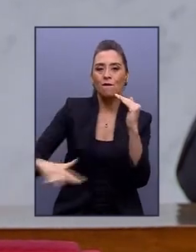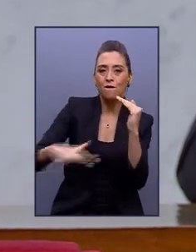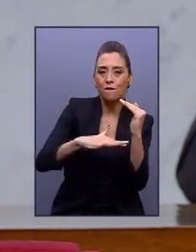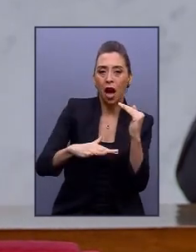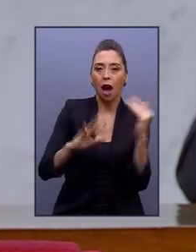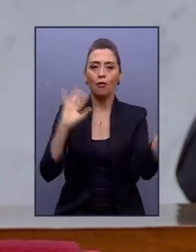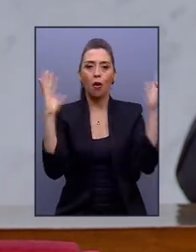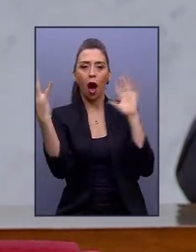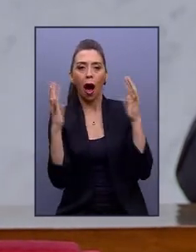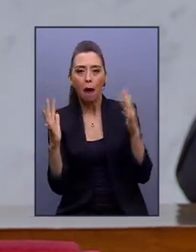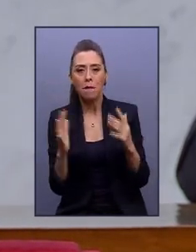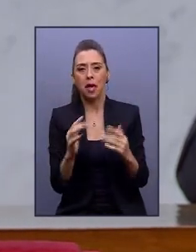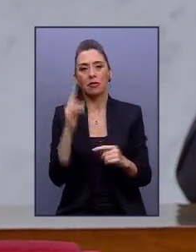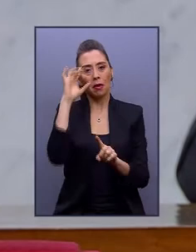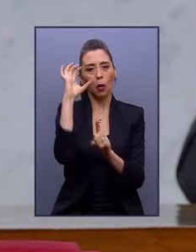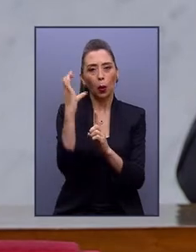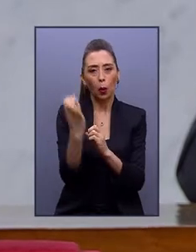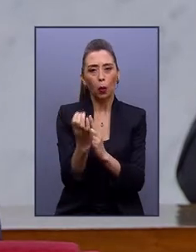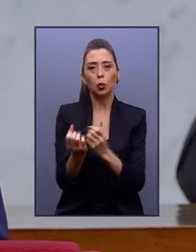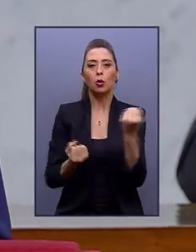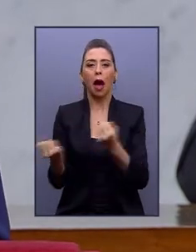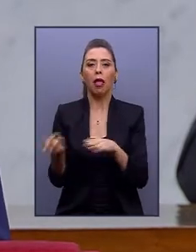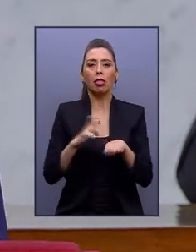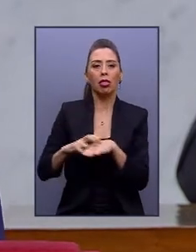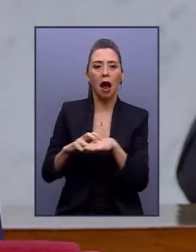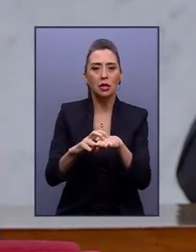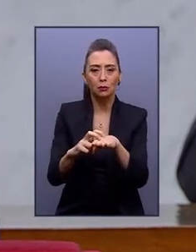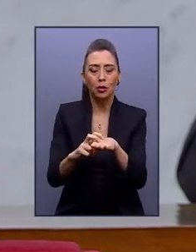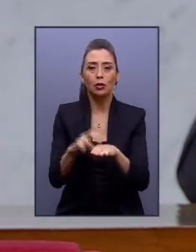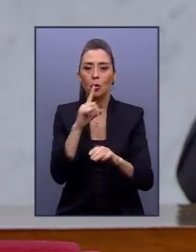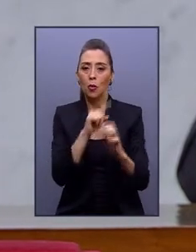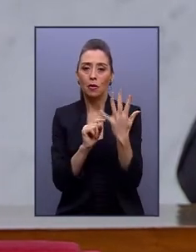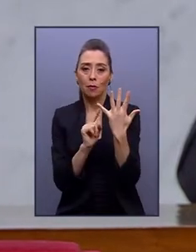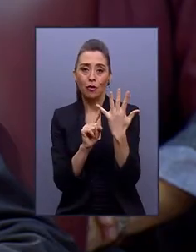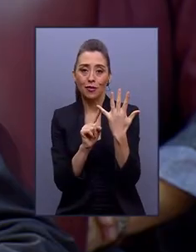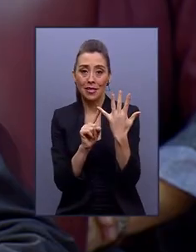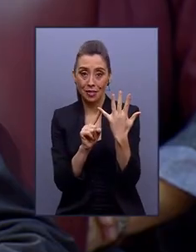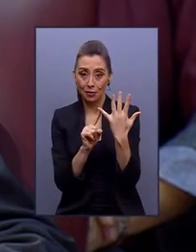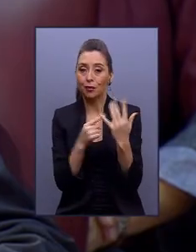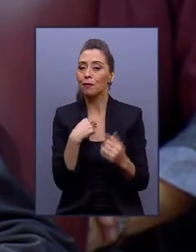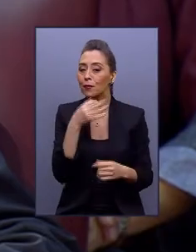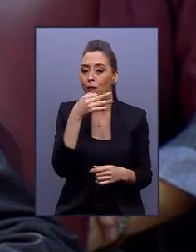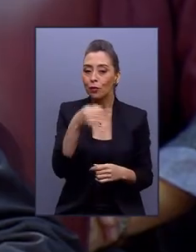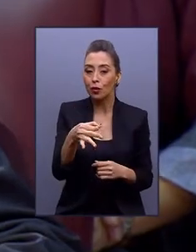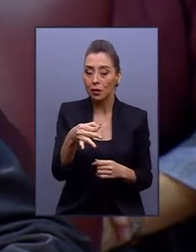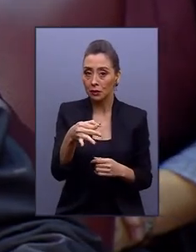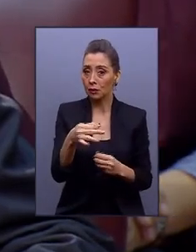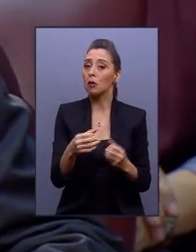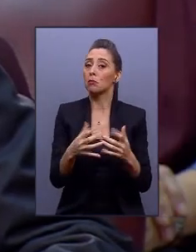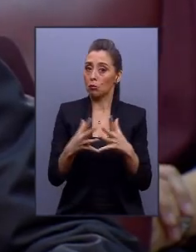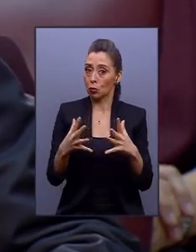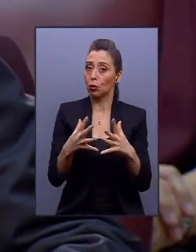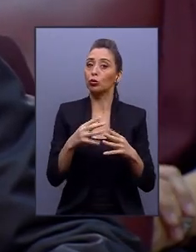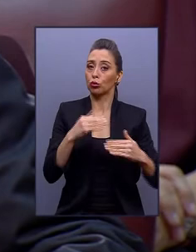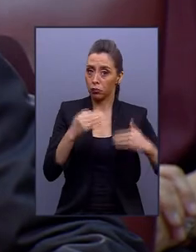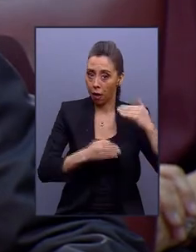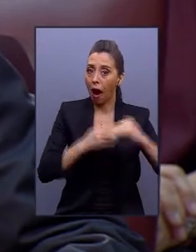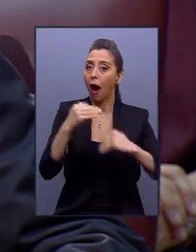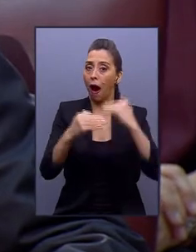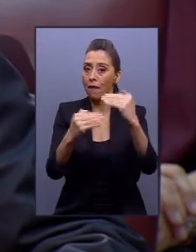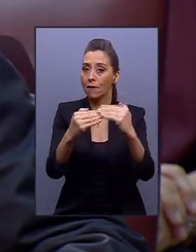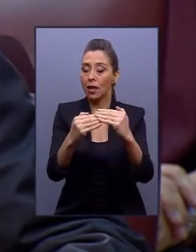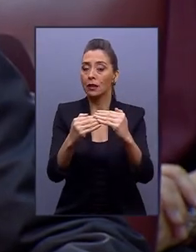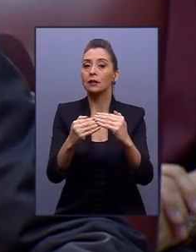en el medio ambiente, la cultura y el transporte. Finalmente, en quinto lugar, me referiré a los fuertes avances que estamos haciendo